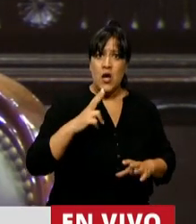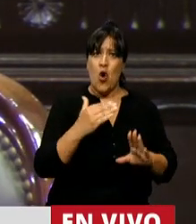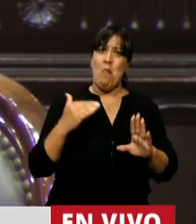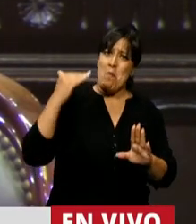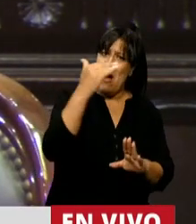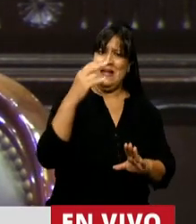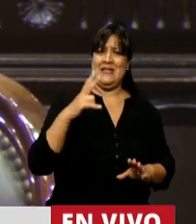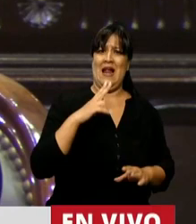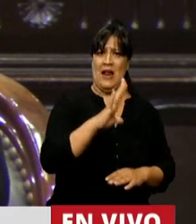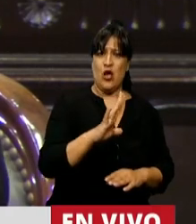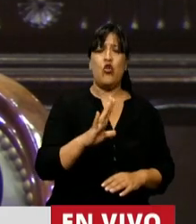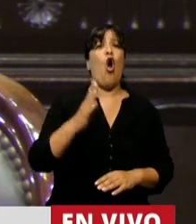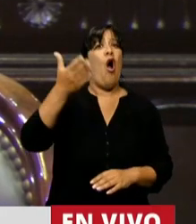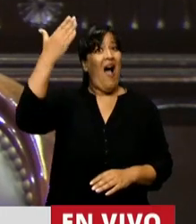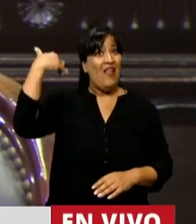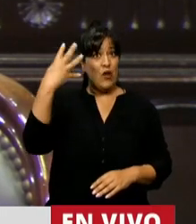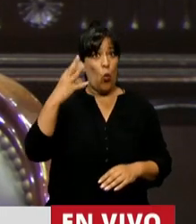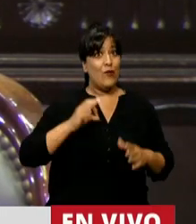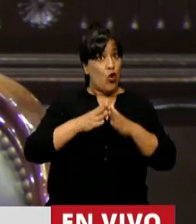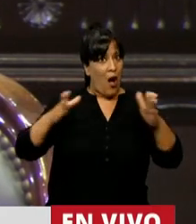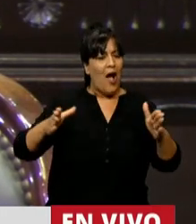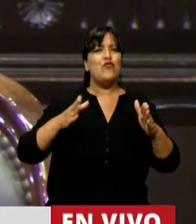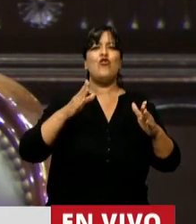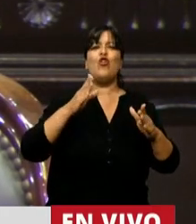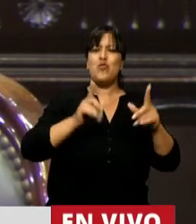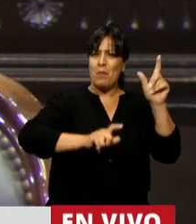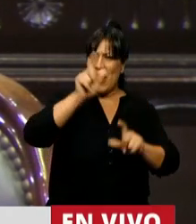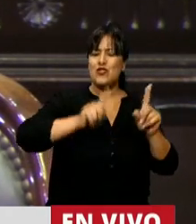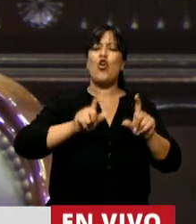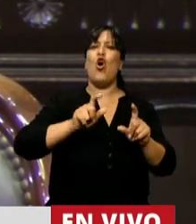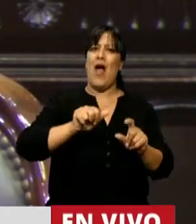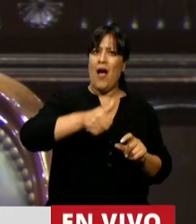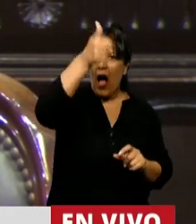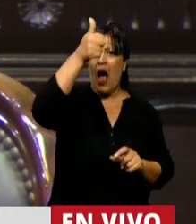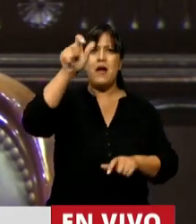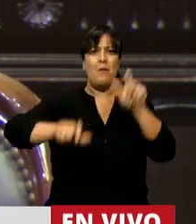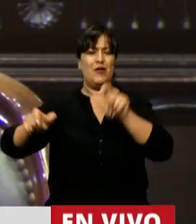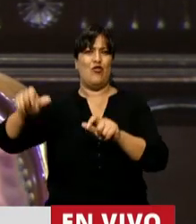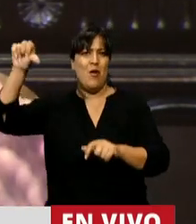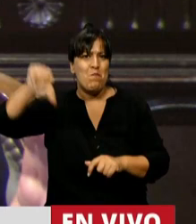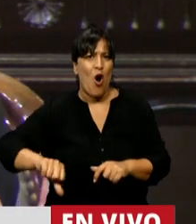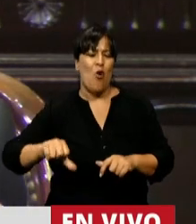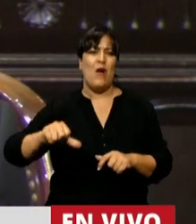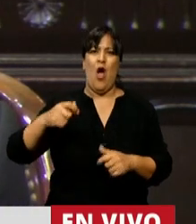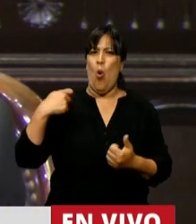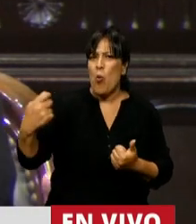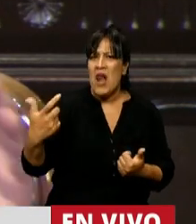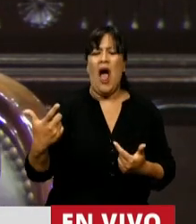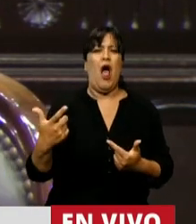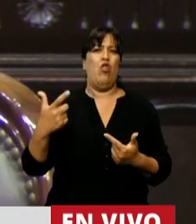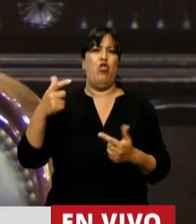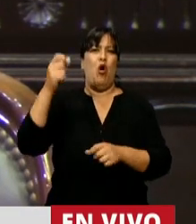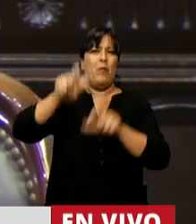hubo ganadores y perdedores, la infancia pobre, los jubilados, los